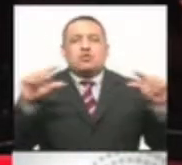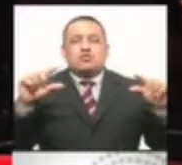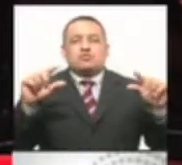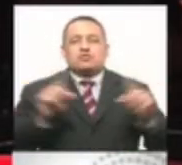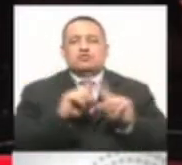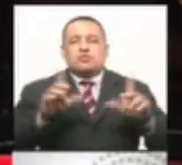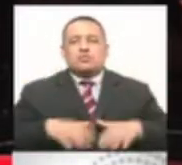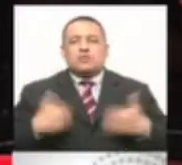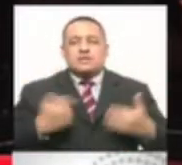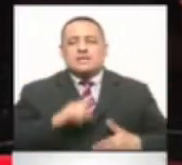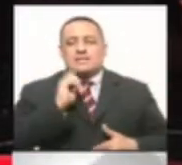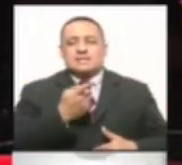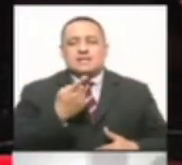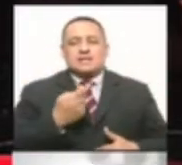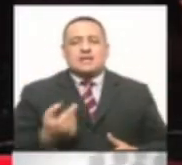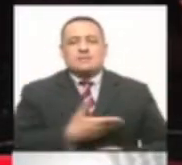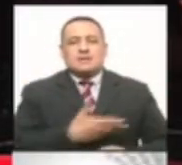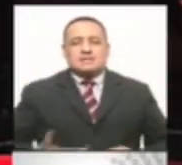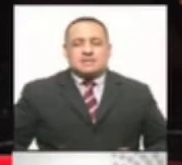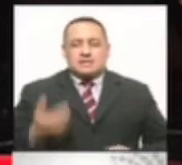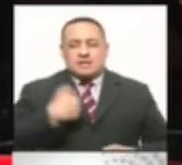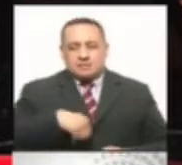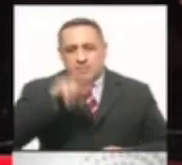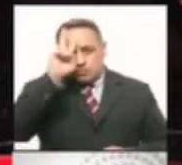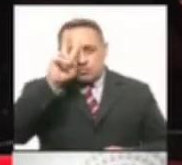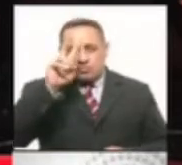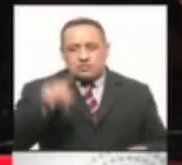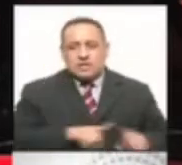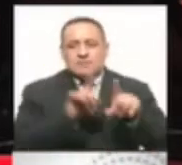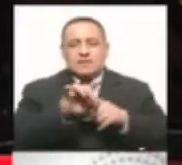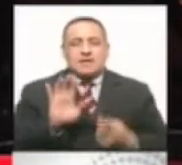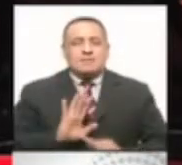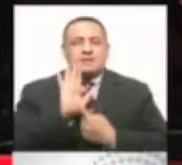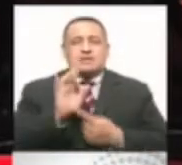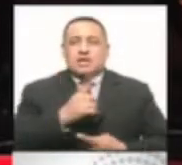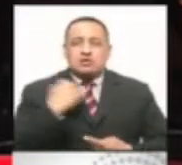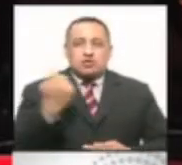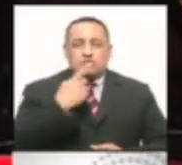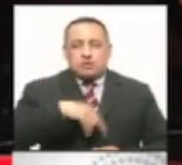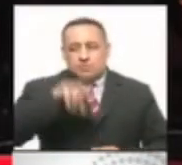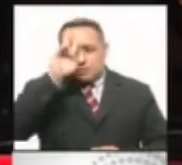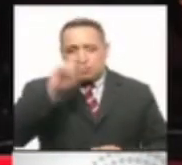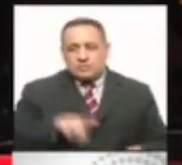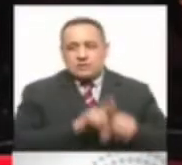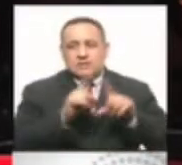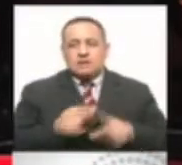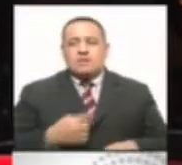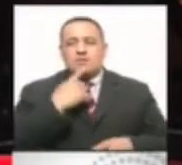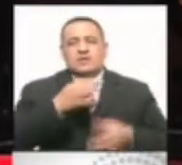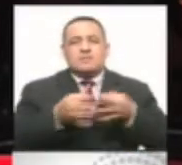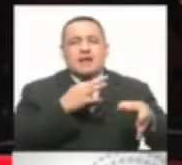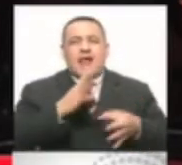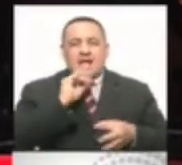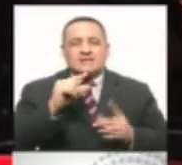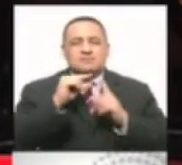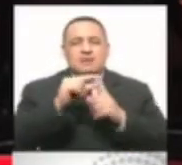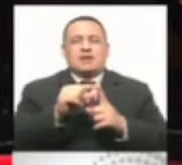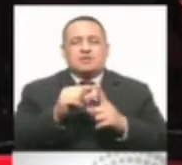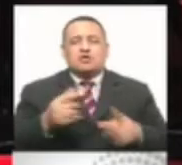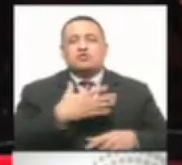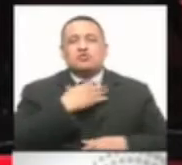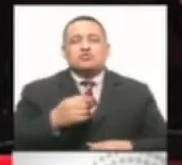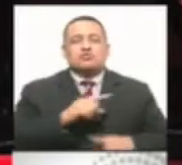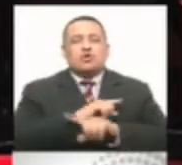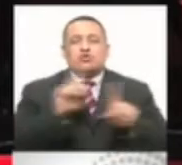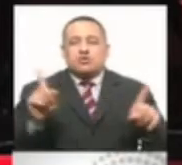No puede ser que al presidente de la República, que personifica a la nación, le vayamos a tratar así, nos guste o